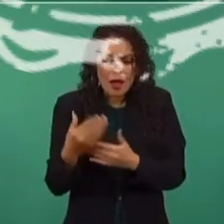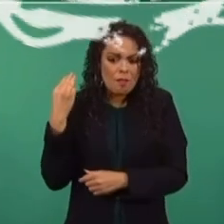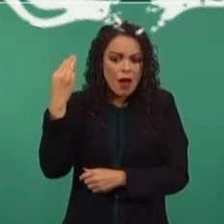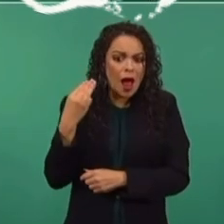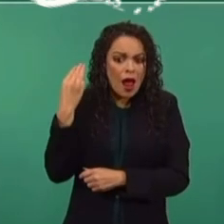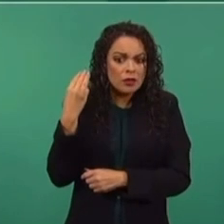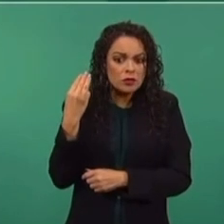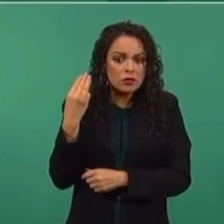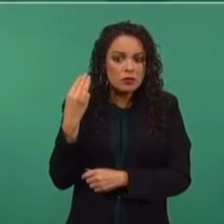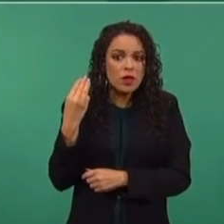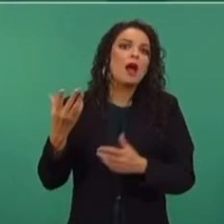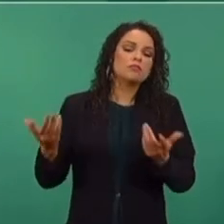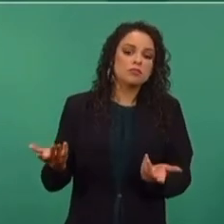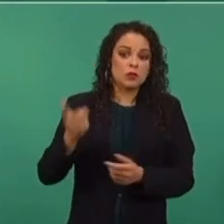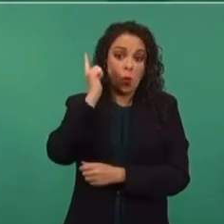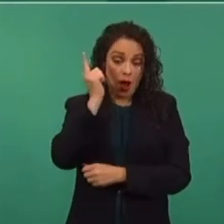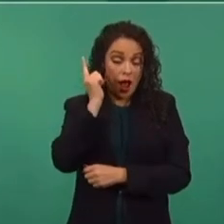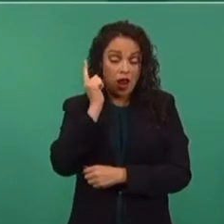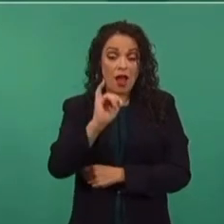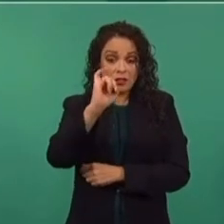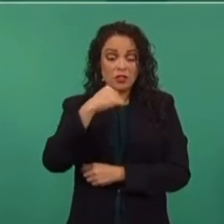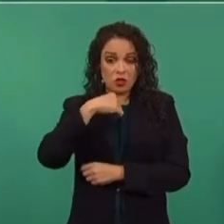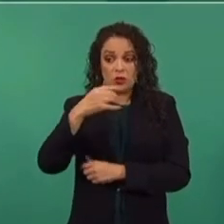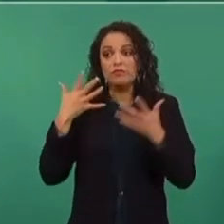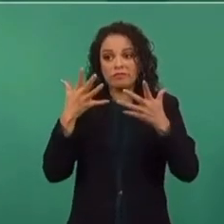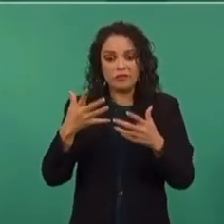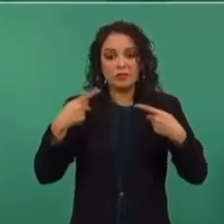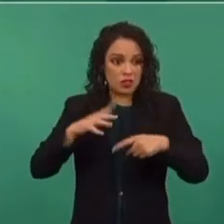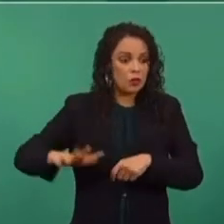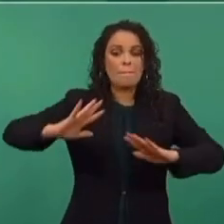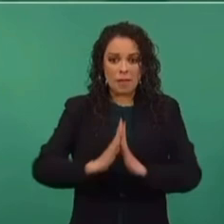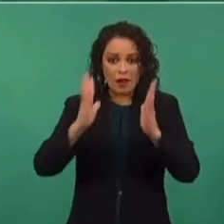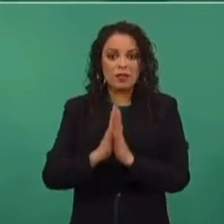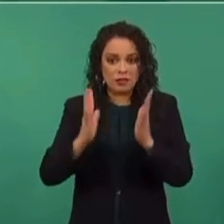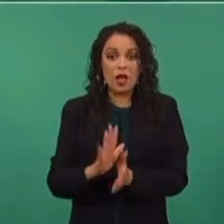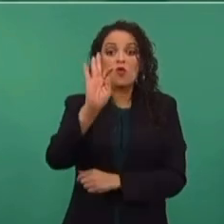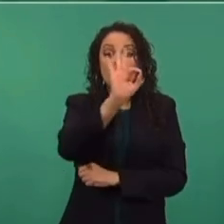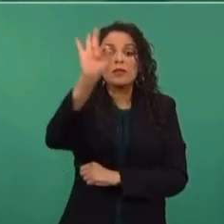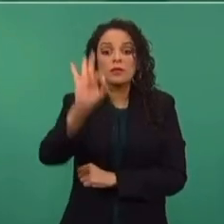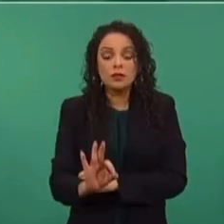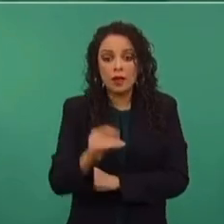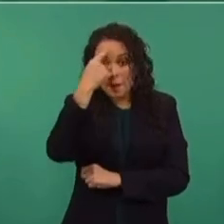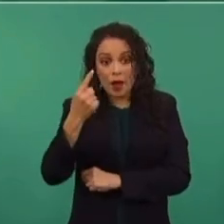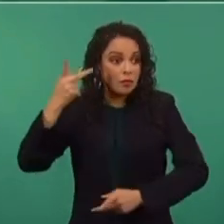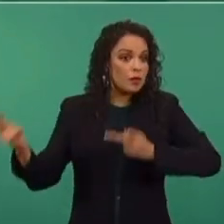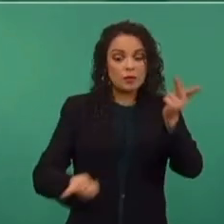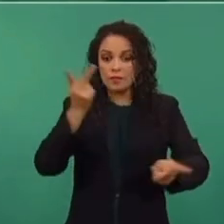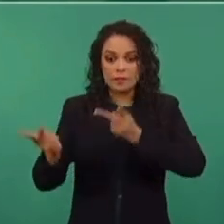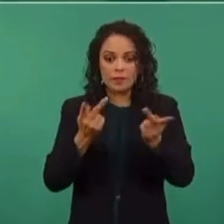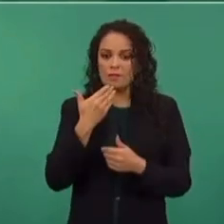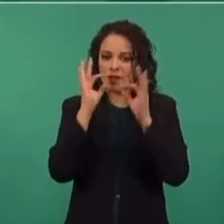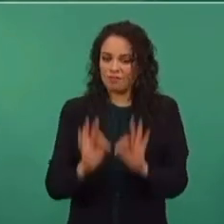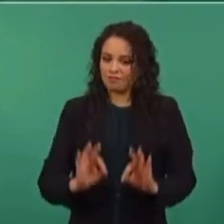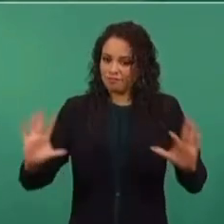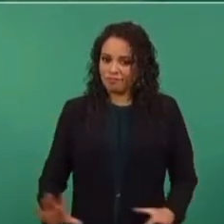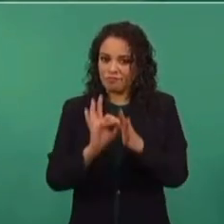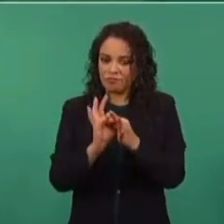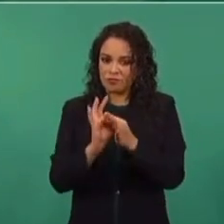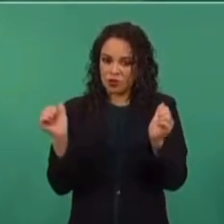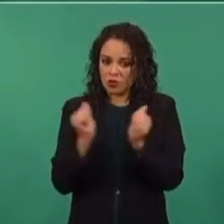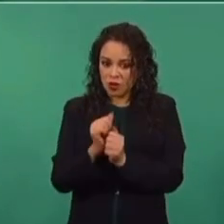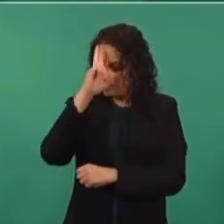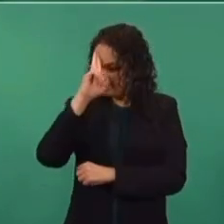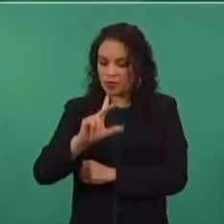Entonces, yo espero que sí se llegue al 40% de participación para que la consulta sea vinculatoria, legal,